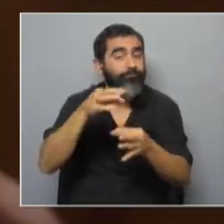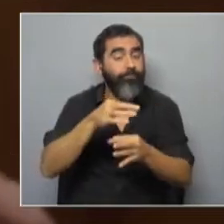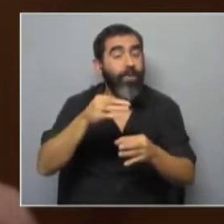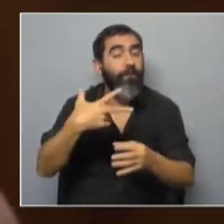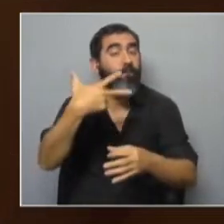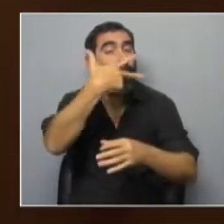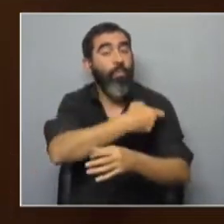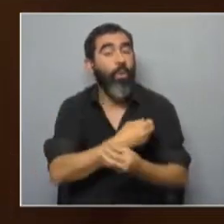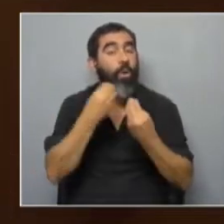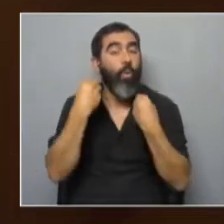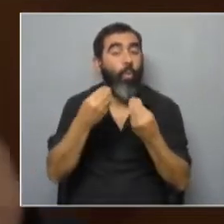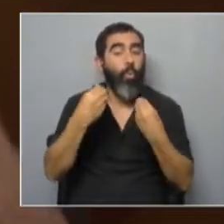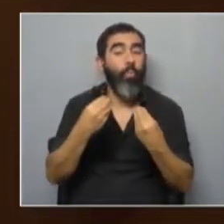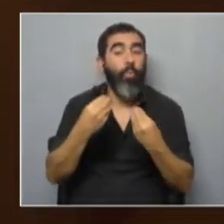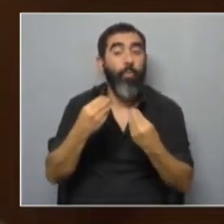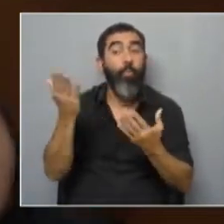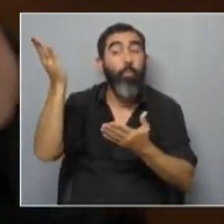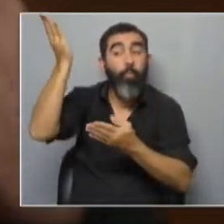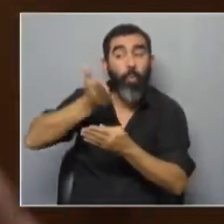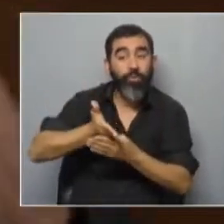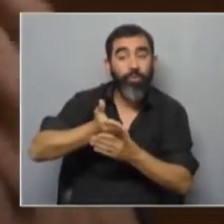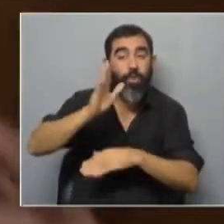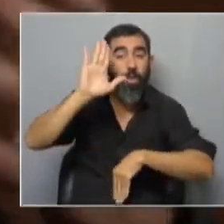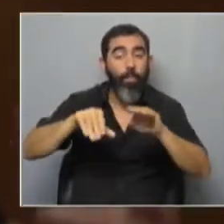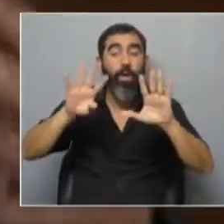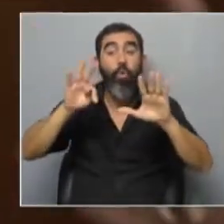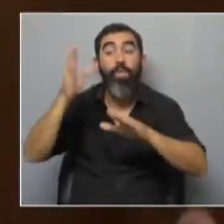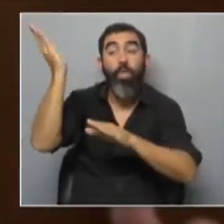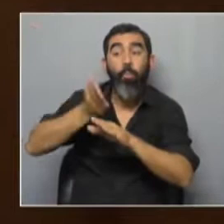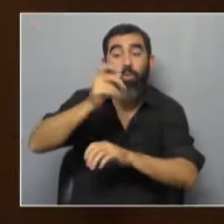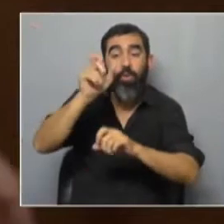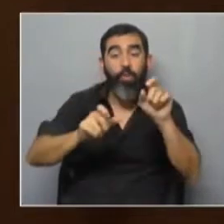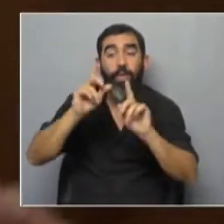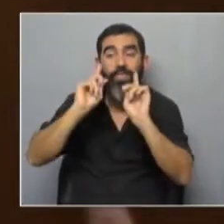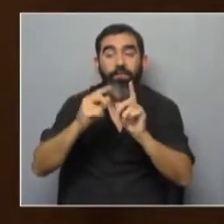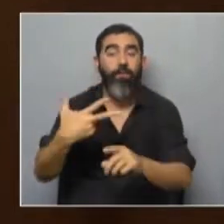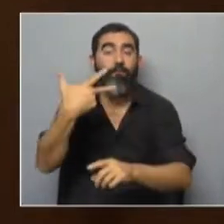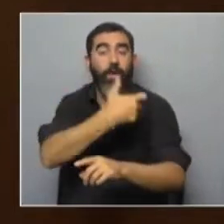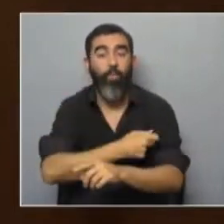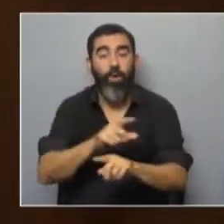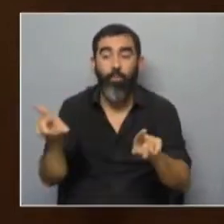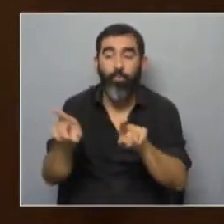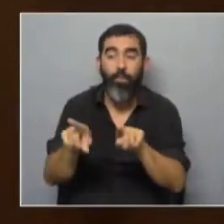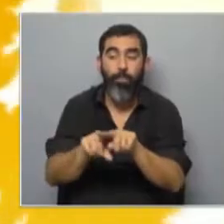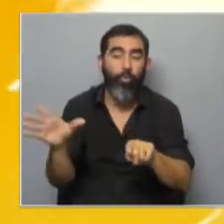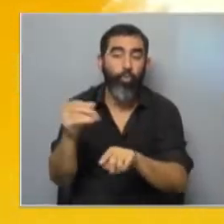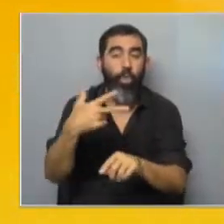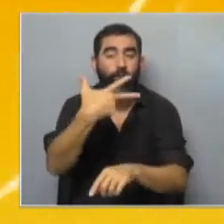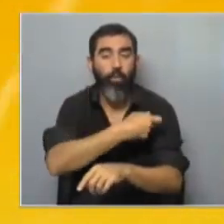de vacunación es en que un porcentaje de más del 90% de la población estemos vacunados con todas las vacunas.